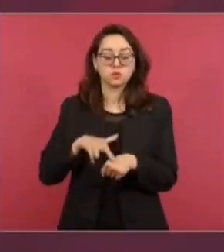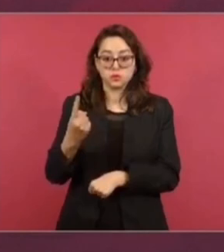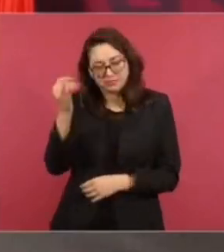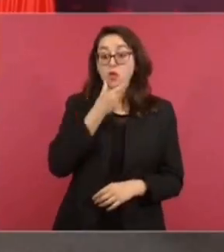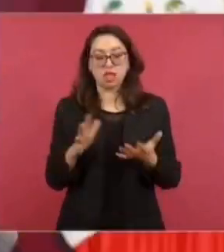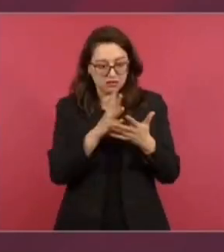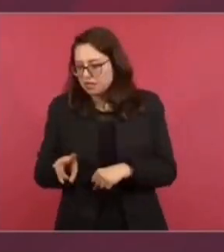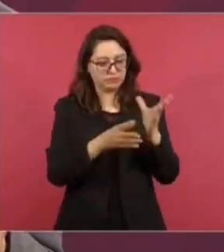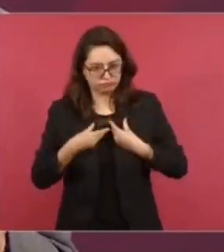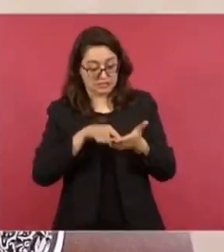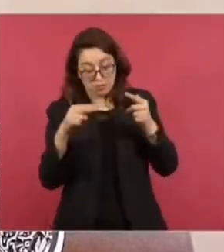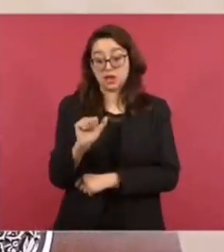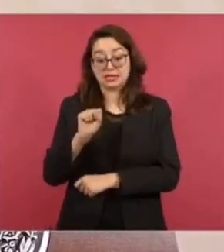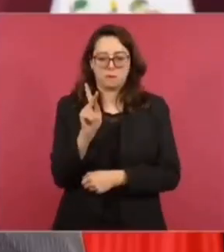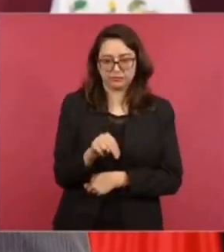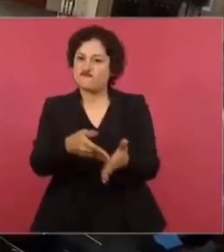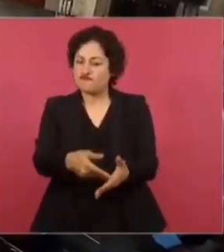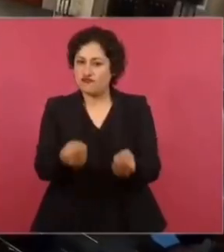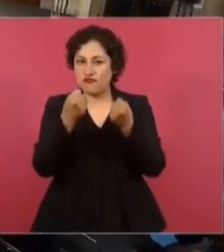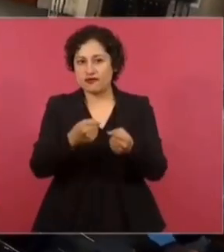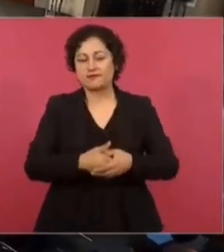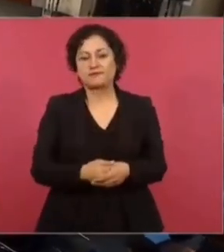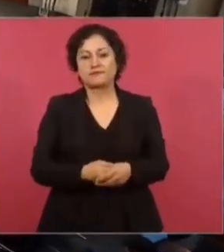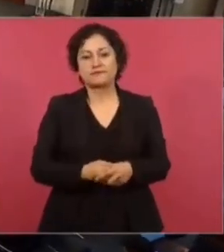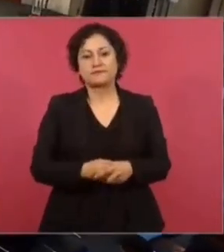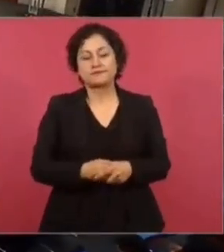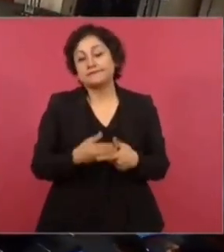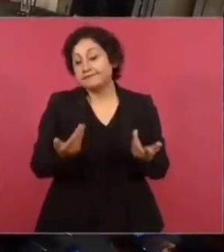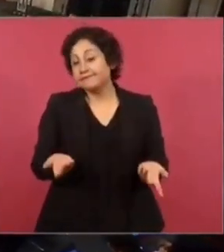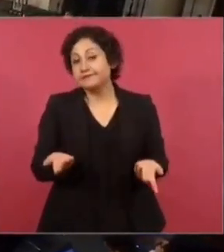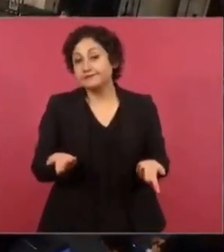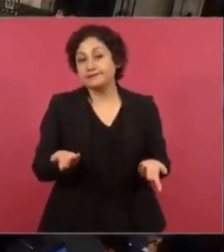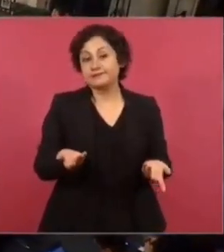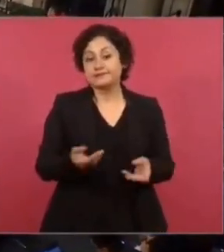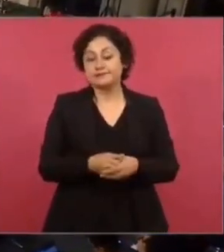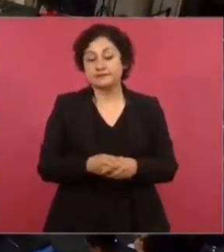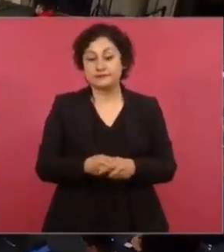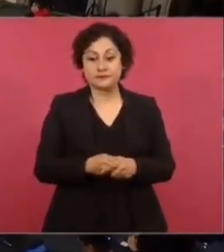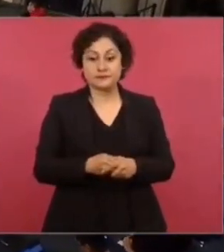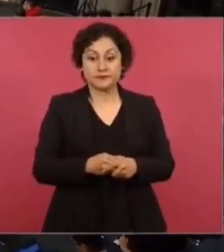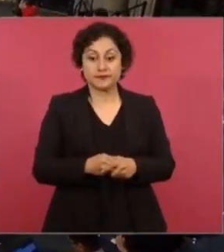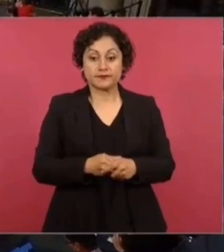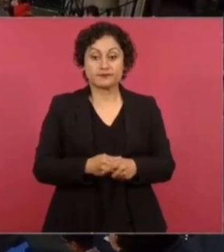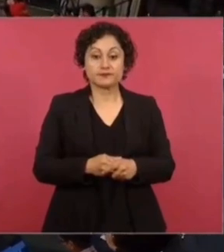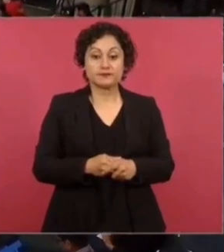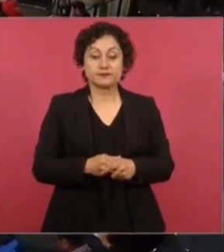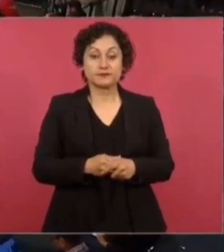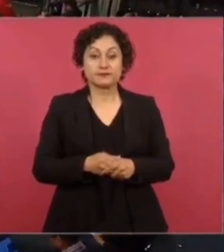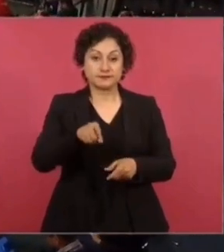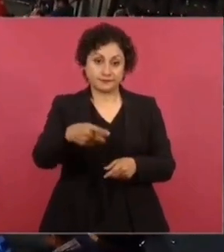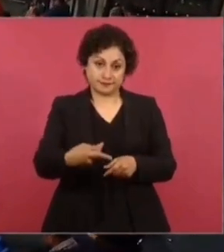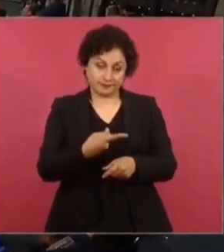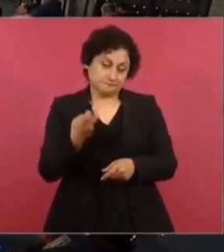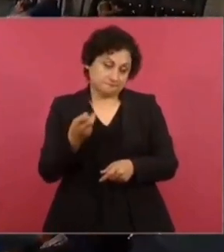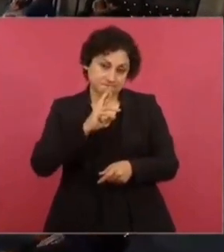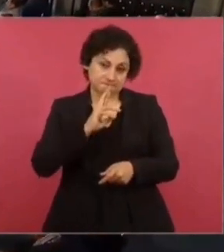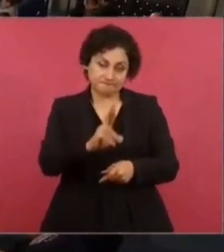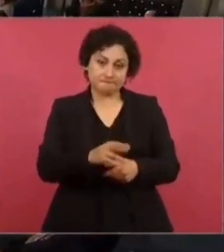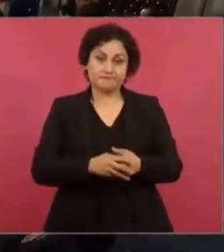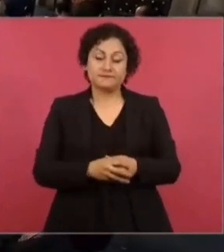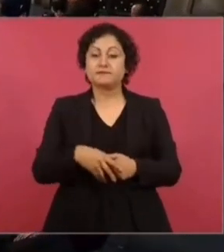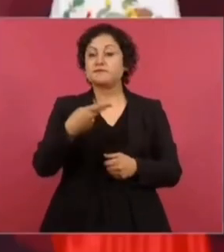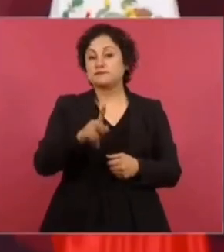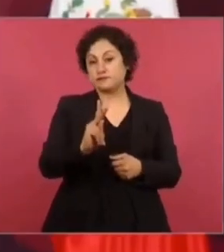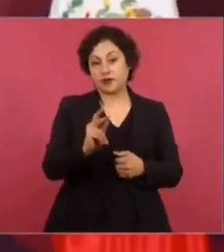politiqueros. 20 minutos después. Entonces, bueno, es parte de la pregunta, pero así